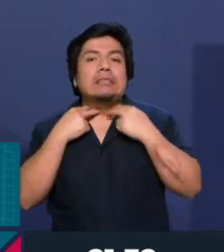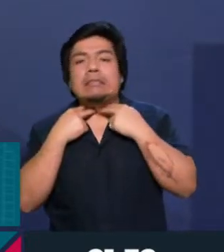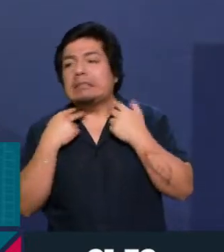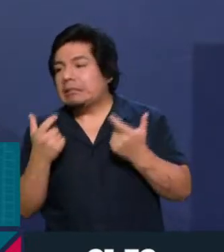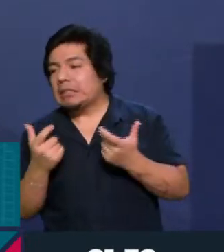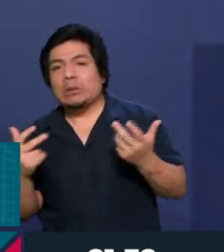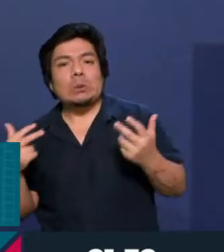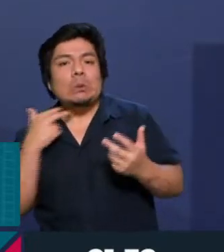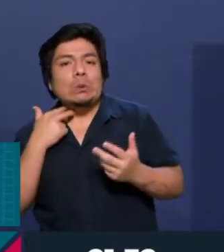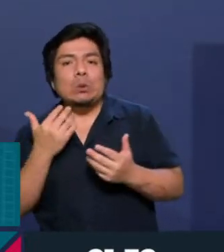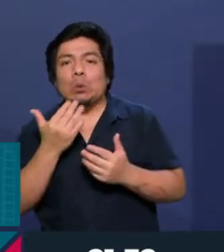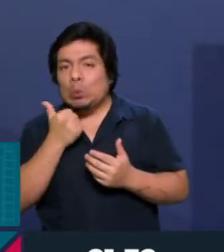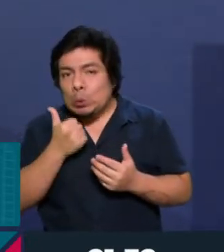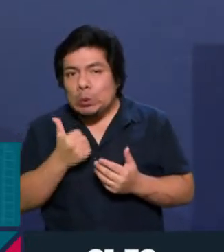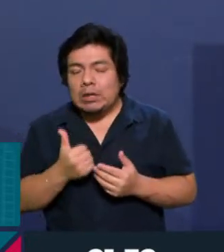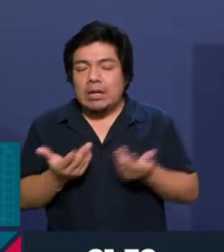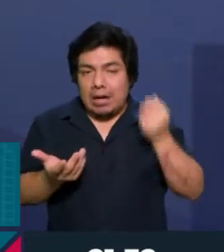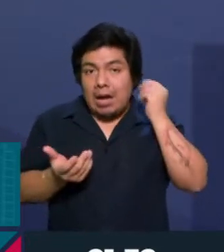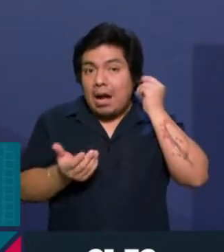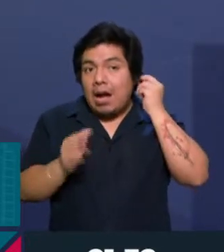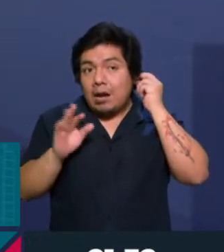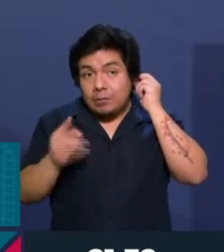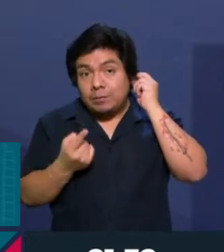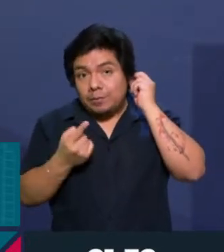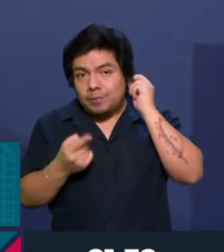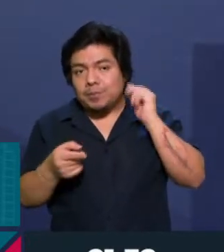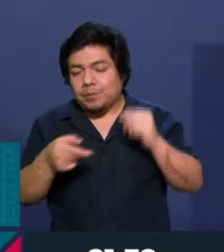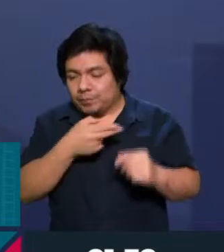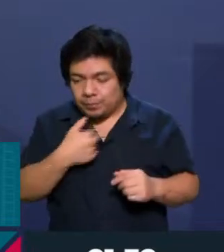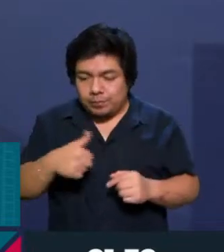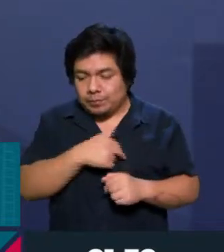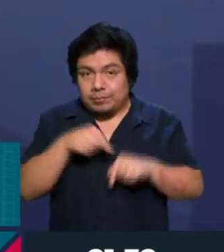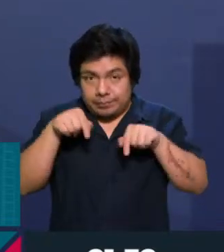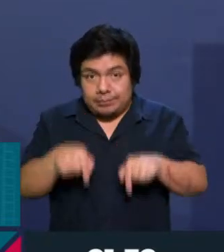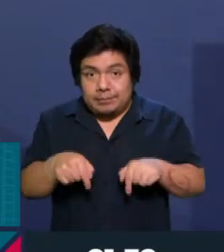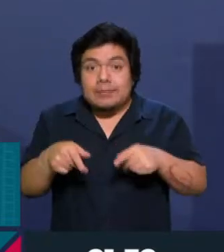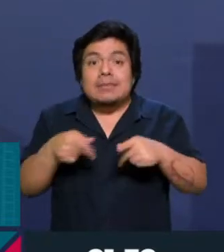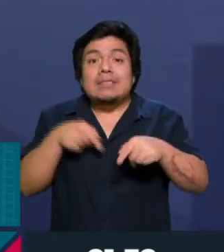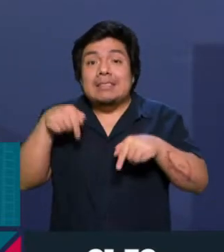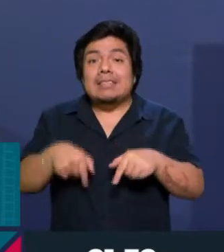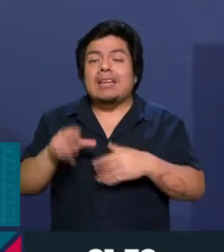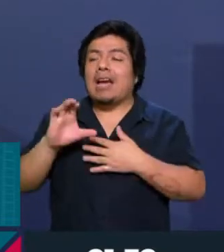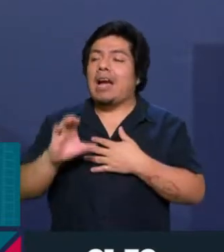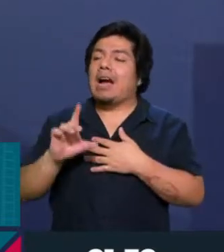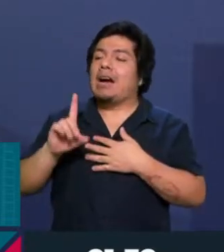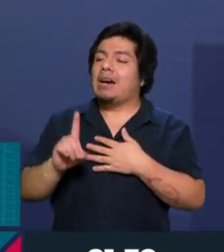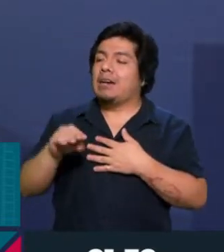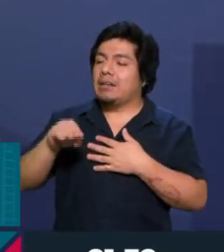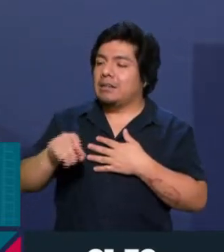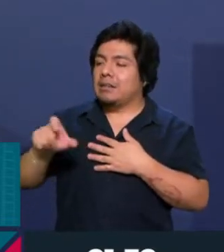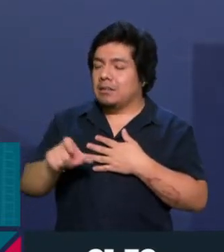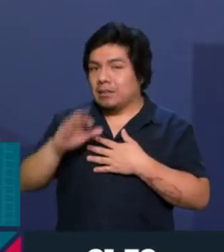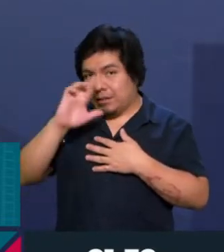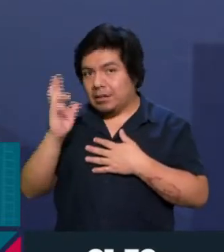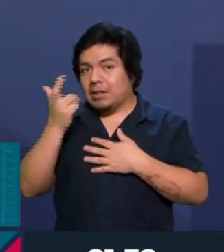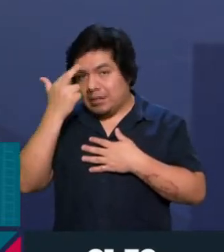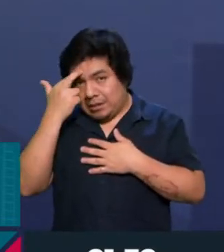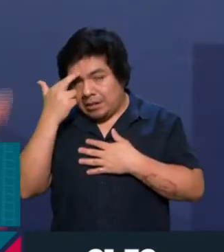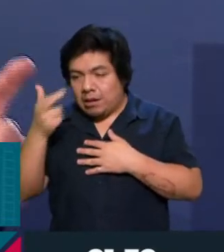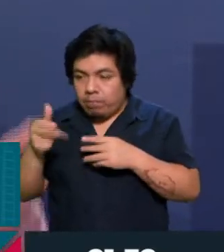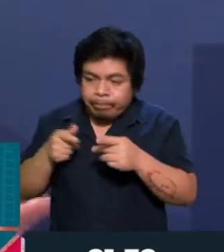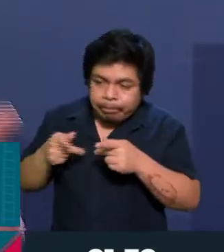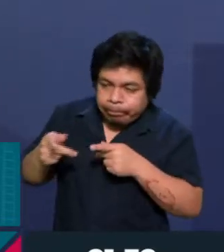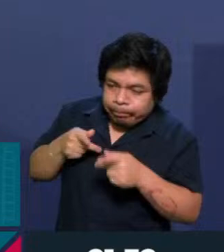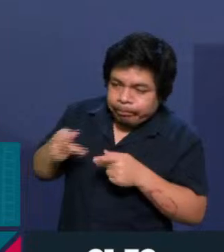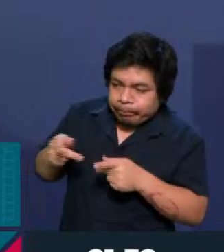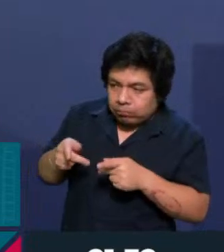hacerlo. Y esto lo digo porque nos tenemos que preparar en un escenario en que en la Ciudad de México, decía yo, está instrumentando,